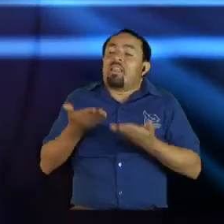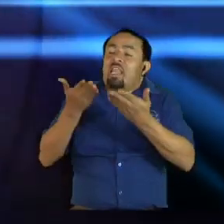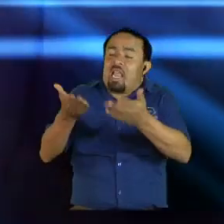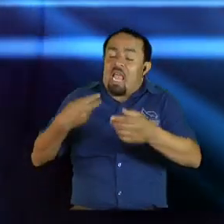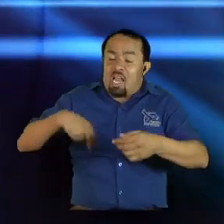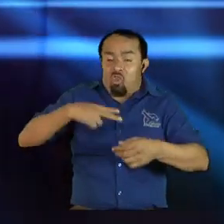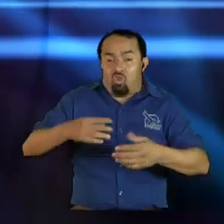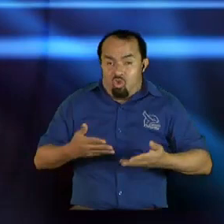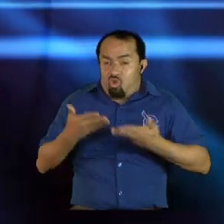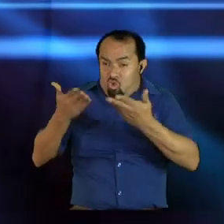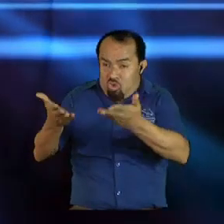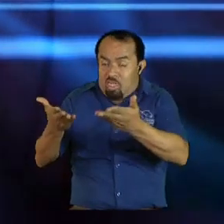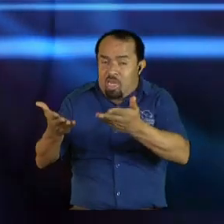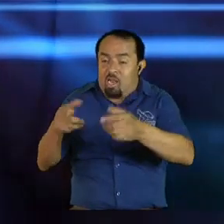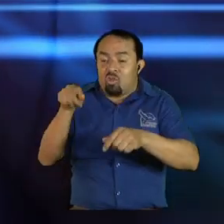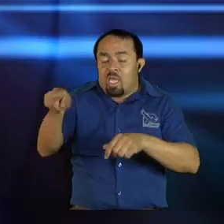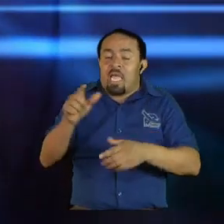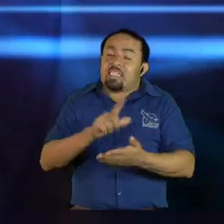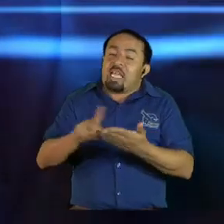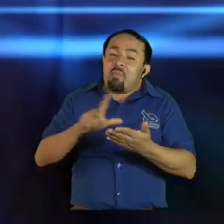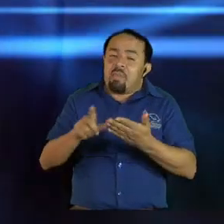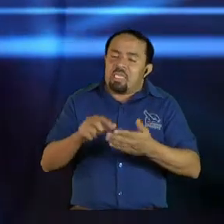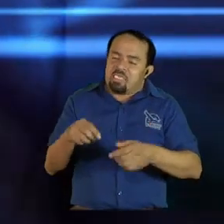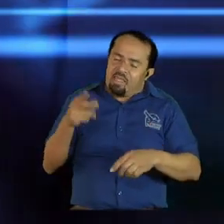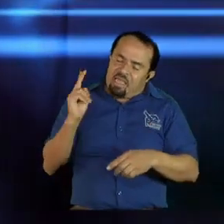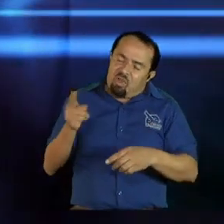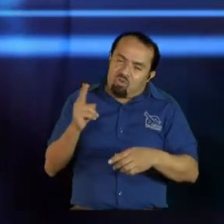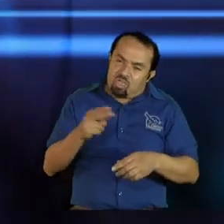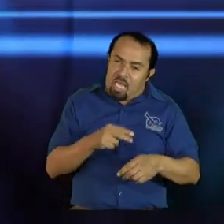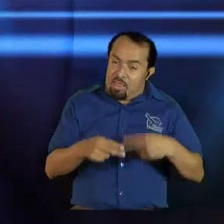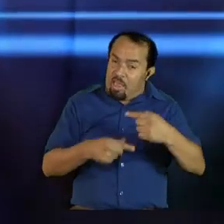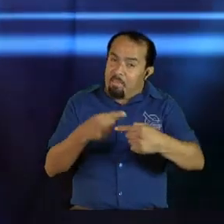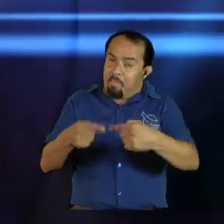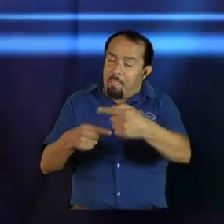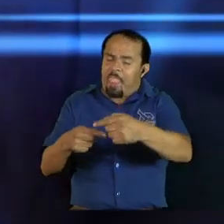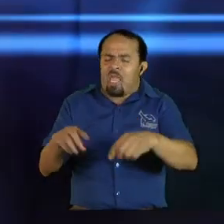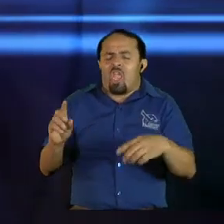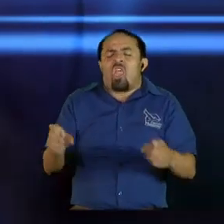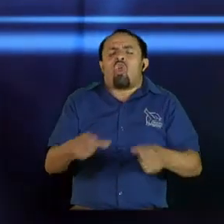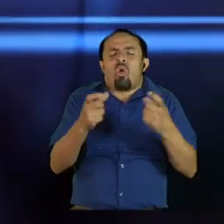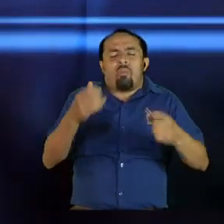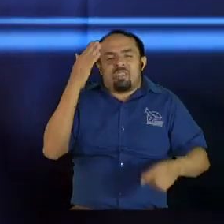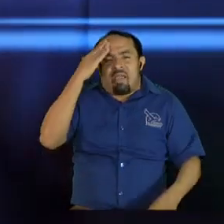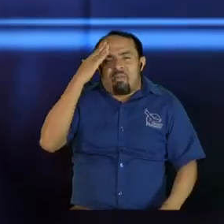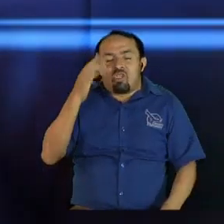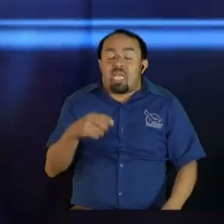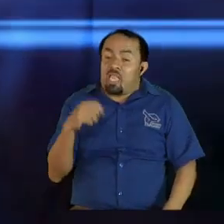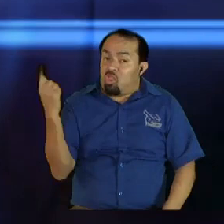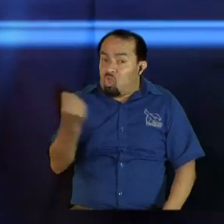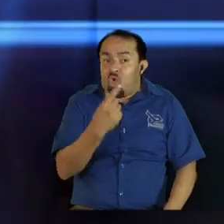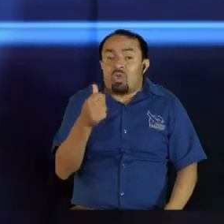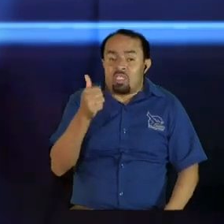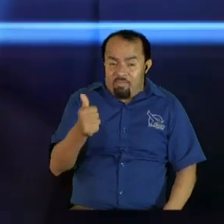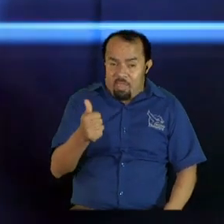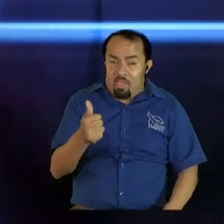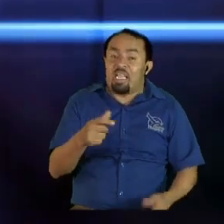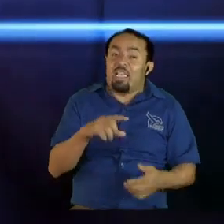purificación constante. ¿Y cómo sabemos si va bien la cuestión? Si